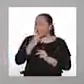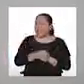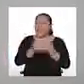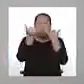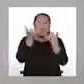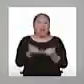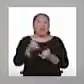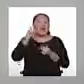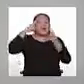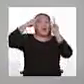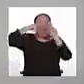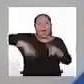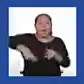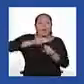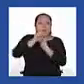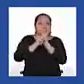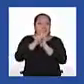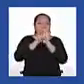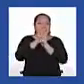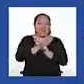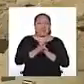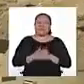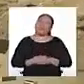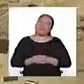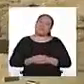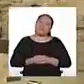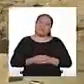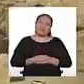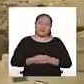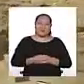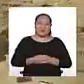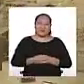sí, veamos el video.